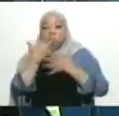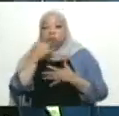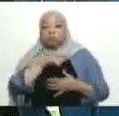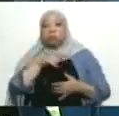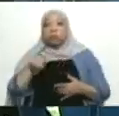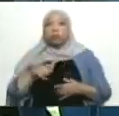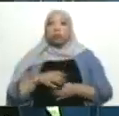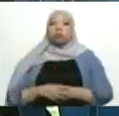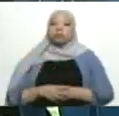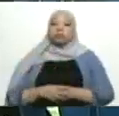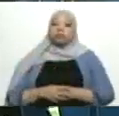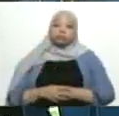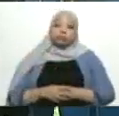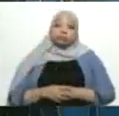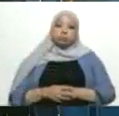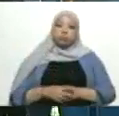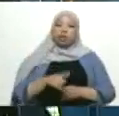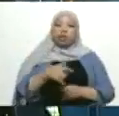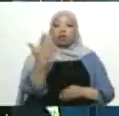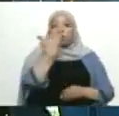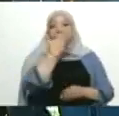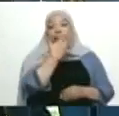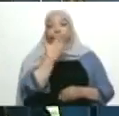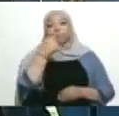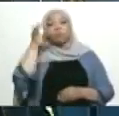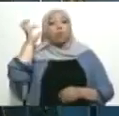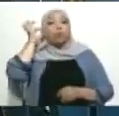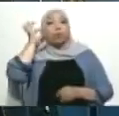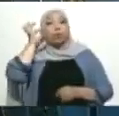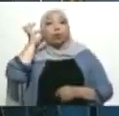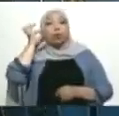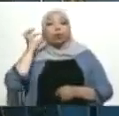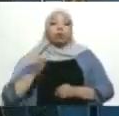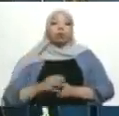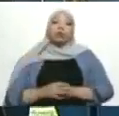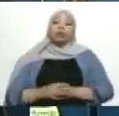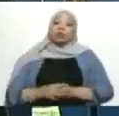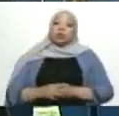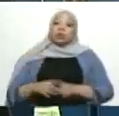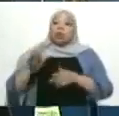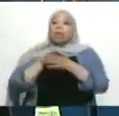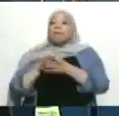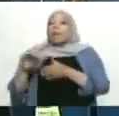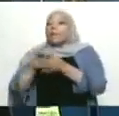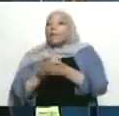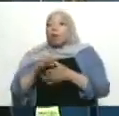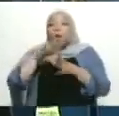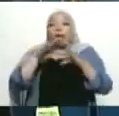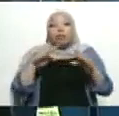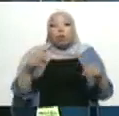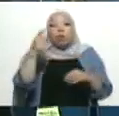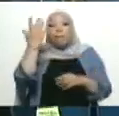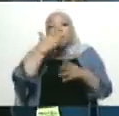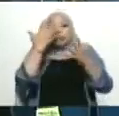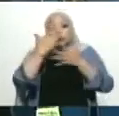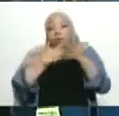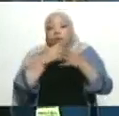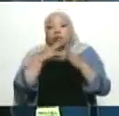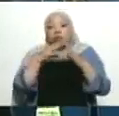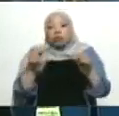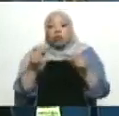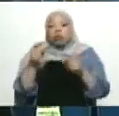Te subestimaron a ti, muchacho. Te subestimaron a ti, mujer. Te subestimaron a ti, compañero, compañera. Nos subestimaron a